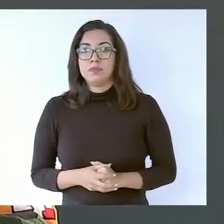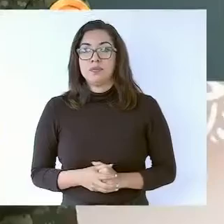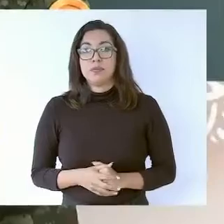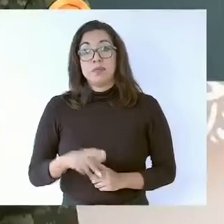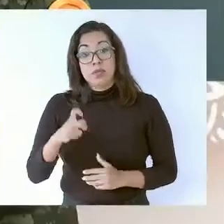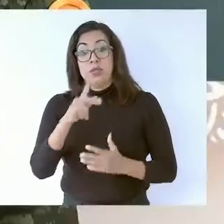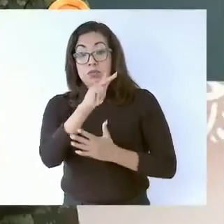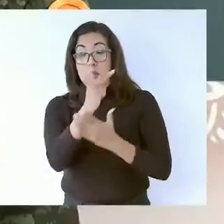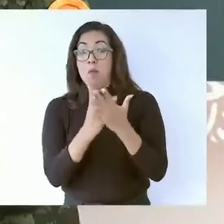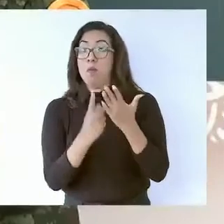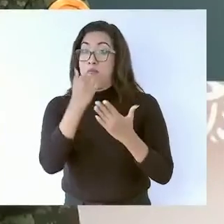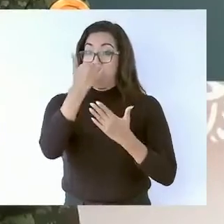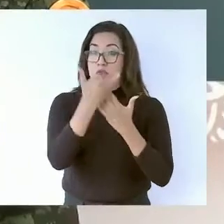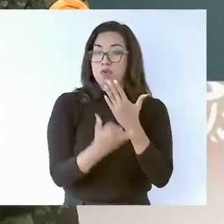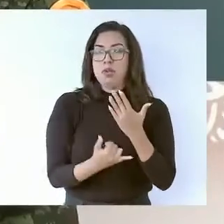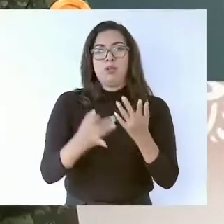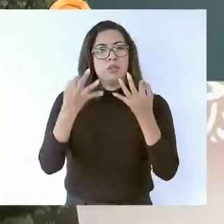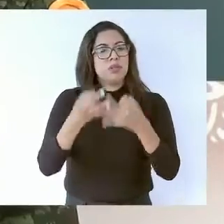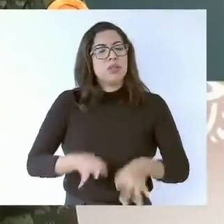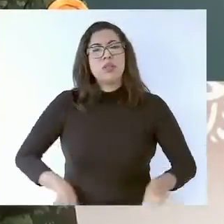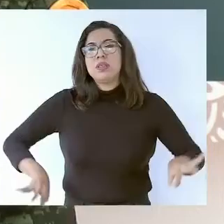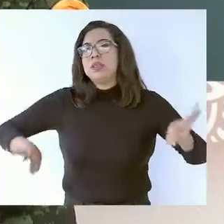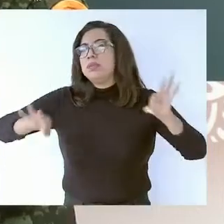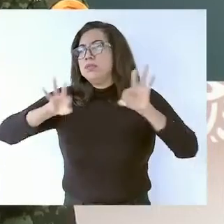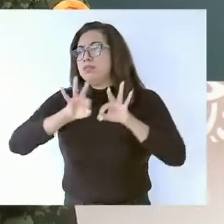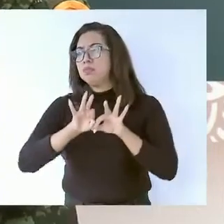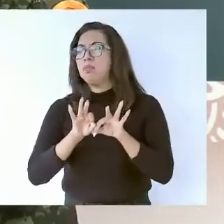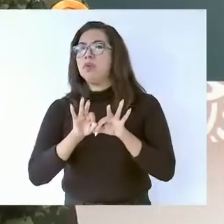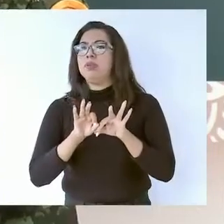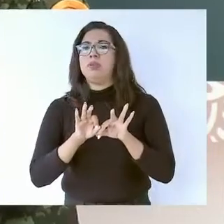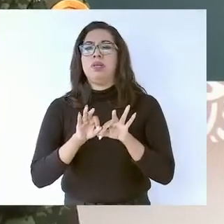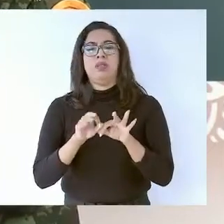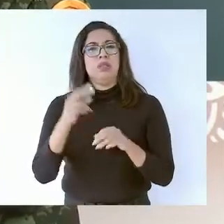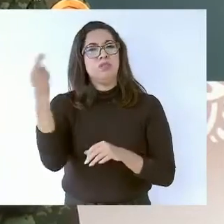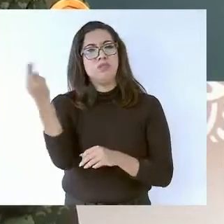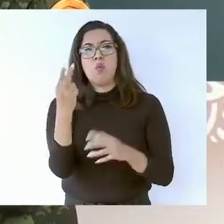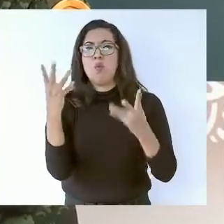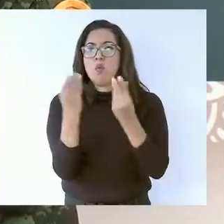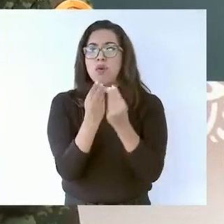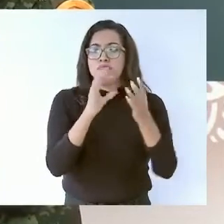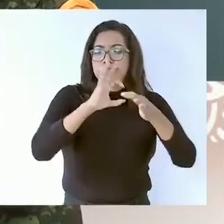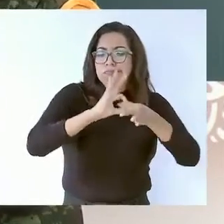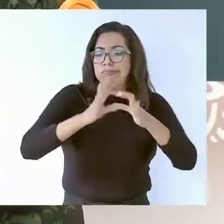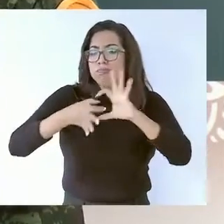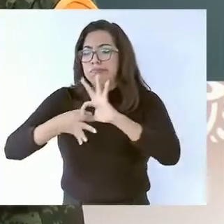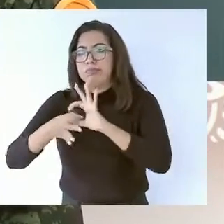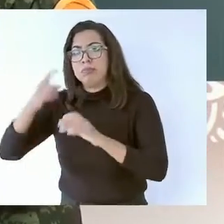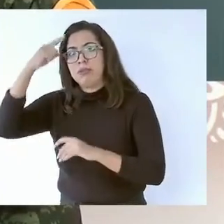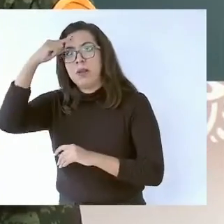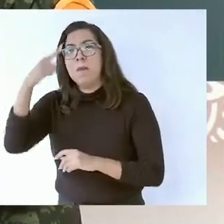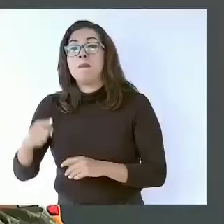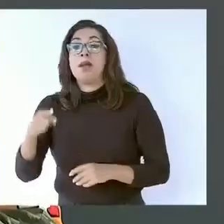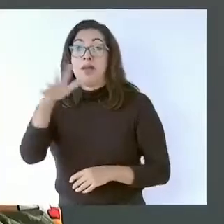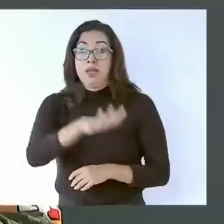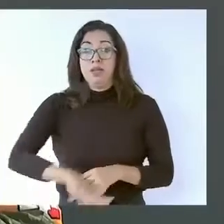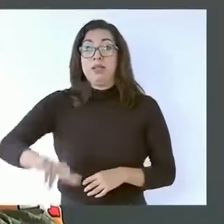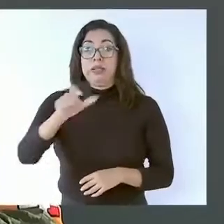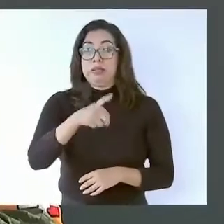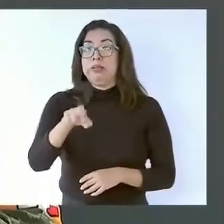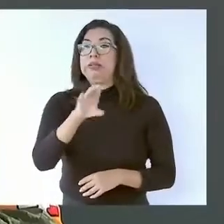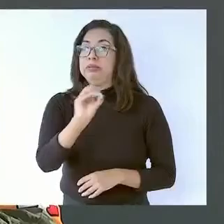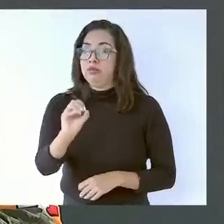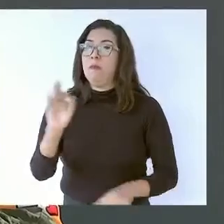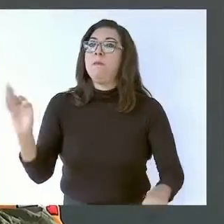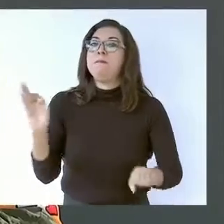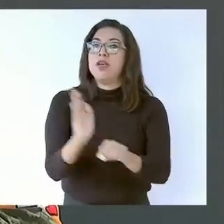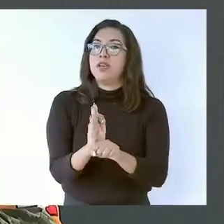de acciones que lleva a cabo el Gobierno de México para el bienestar de los habitantes de esta región y de todo México,